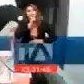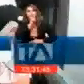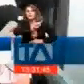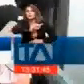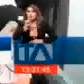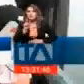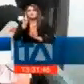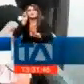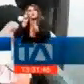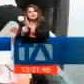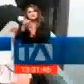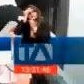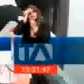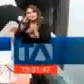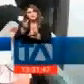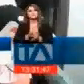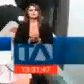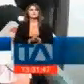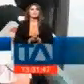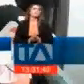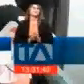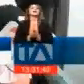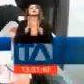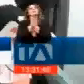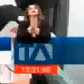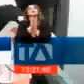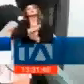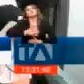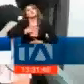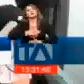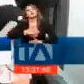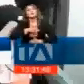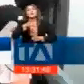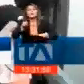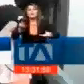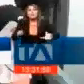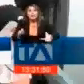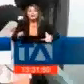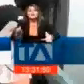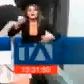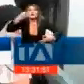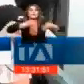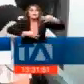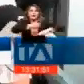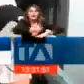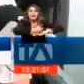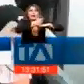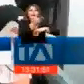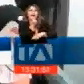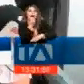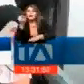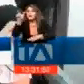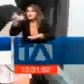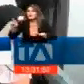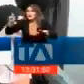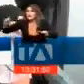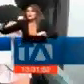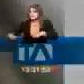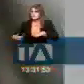que conozcan de la comisión de un presunto delito tienen la obligación de denunciarlo ante las